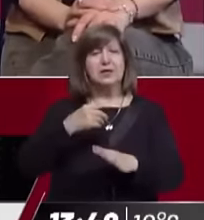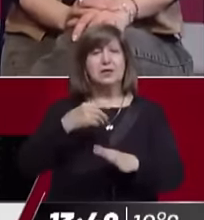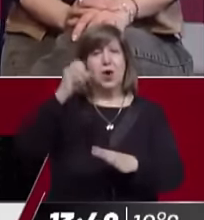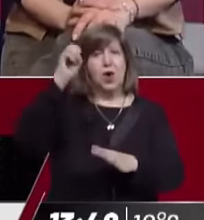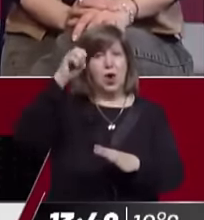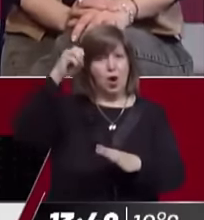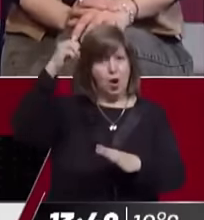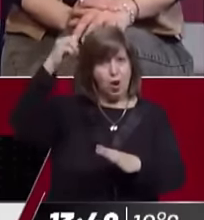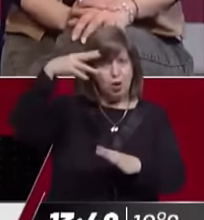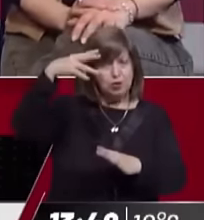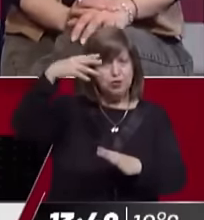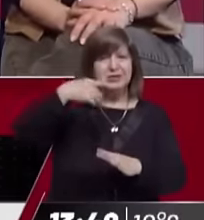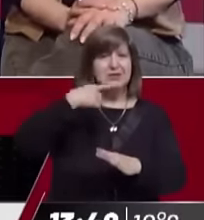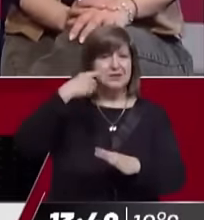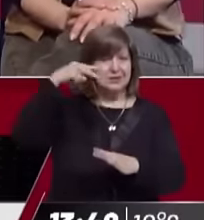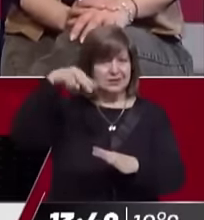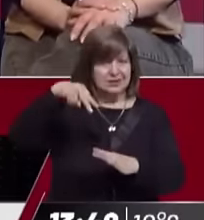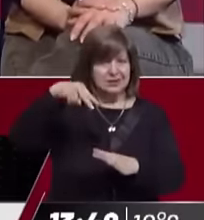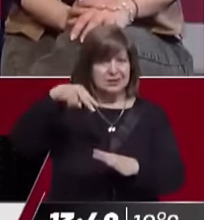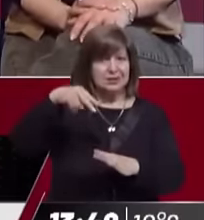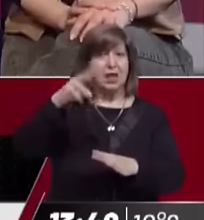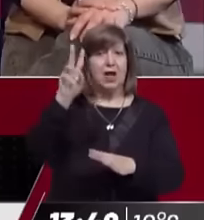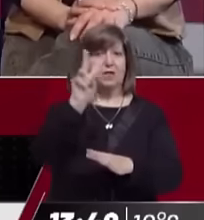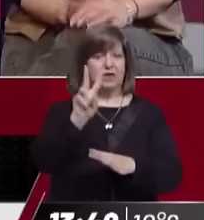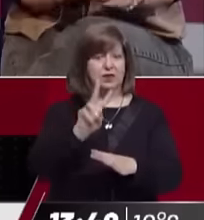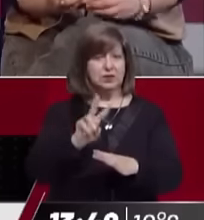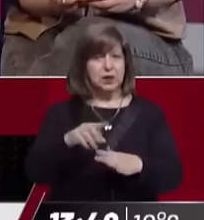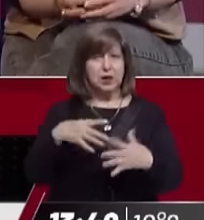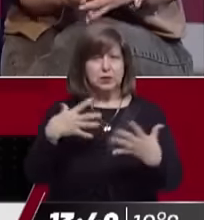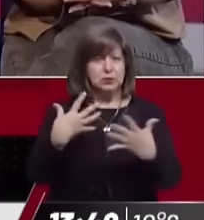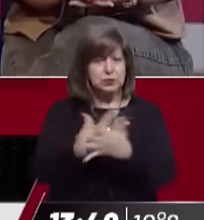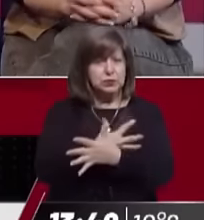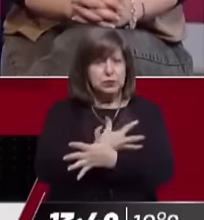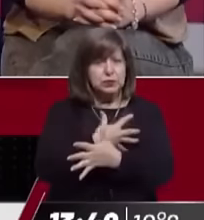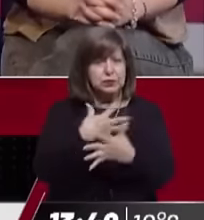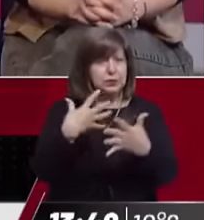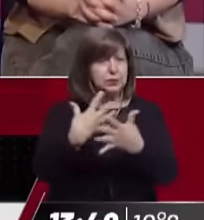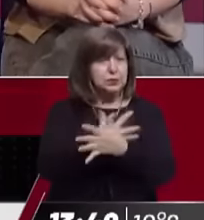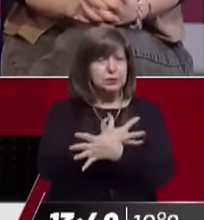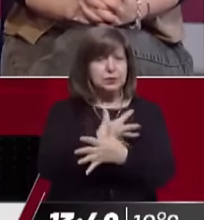La verdad que la situación es muy compleja para los venezolanos, para la gente que está viviendo en el país.